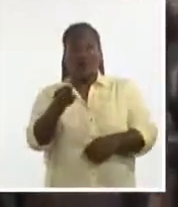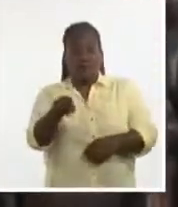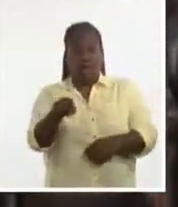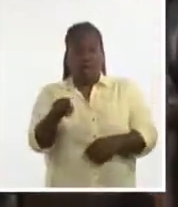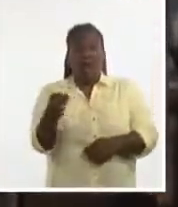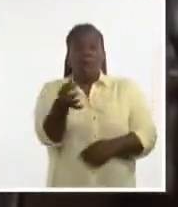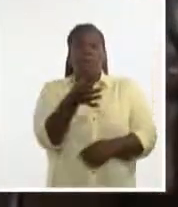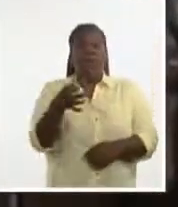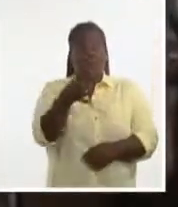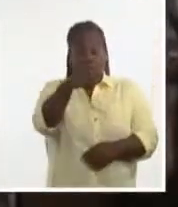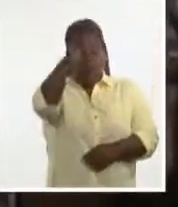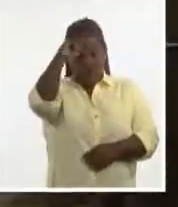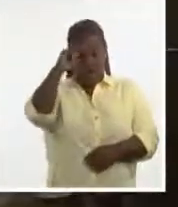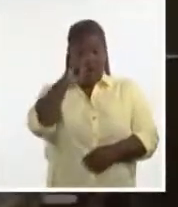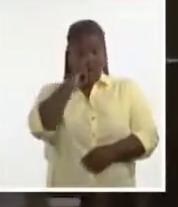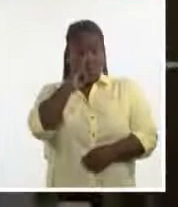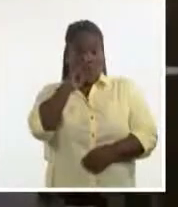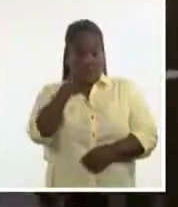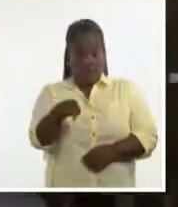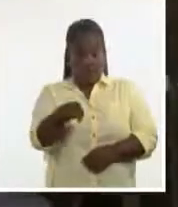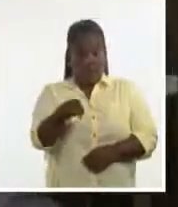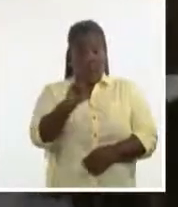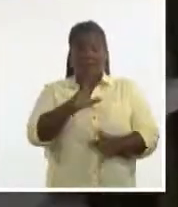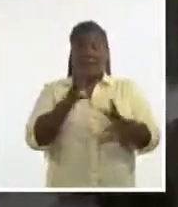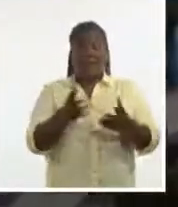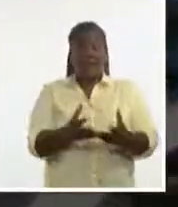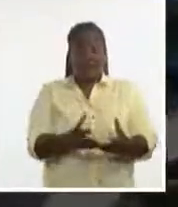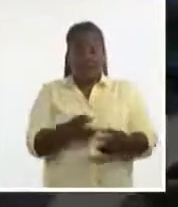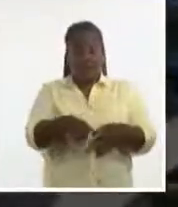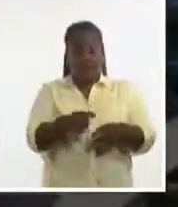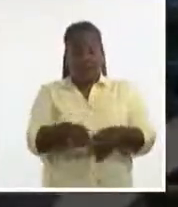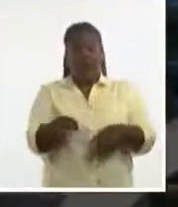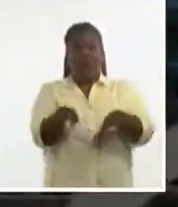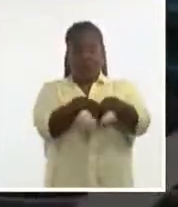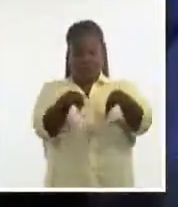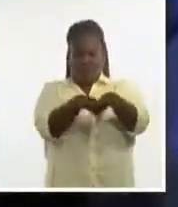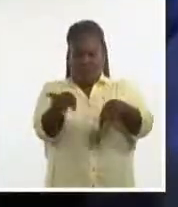los ingenios comprometidos en Mayabeque con la actual zafra